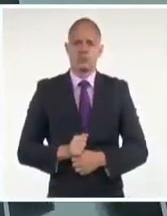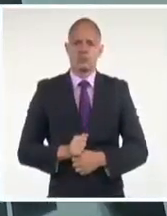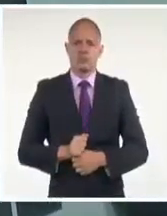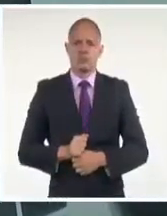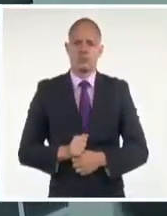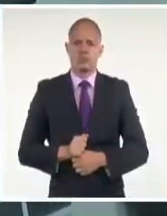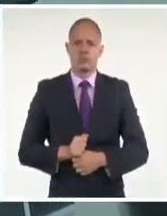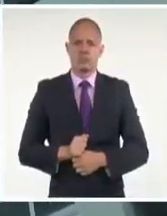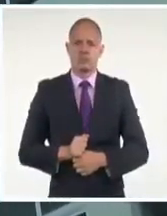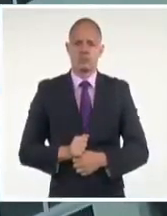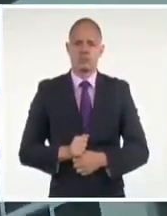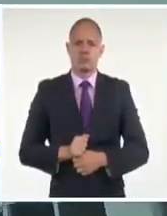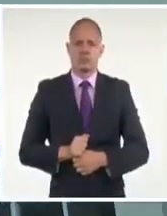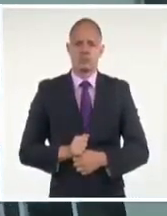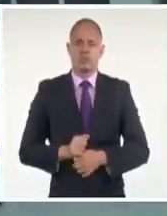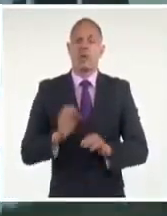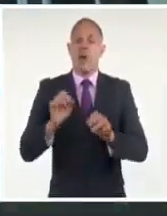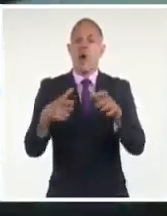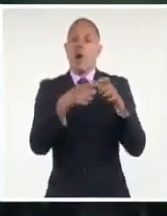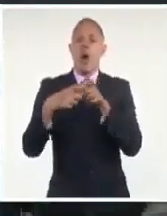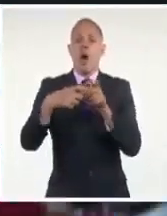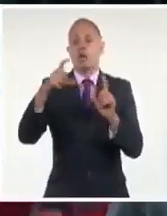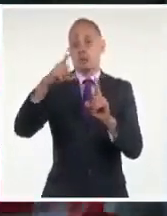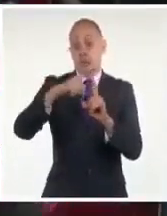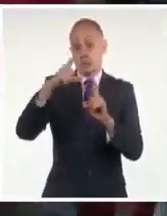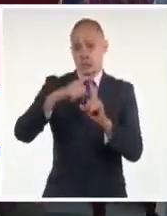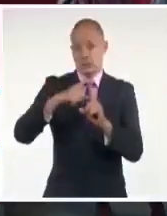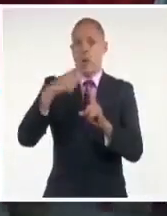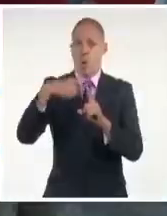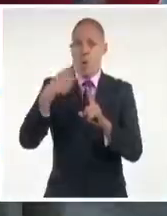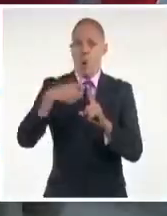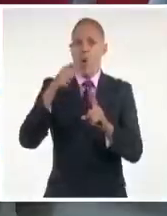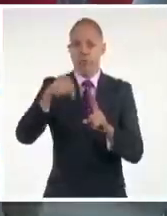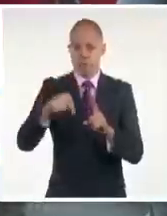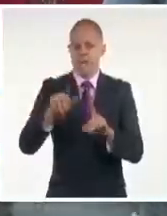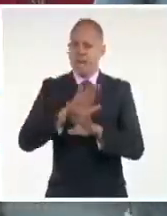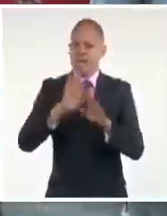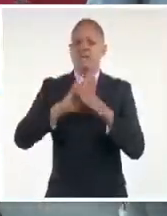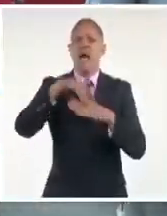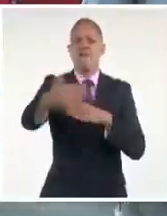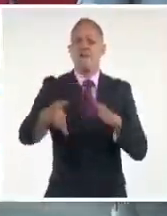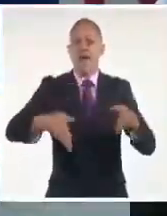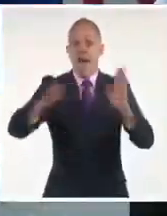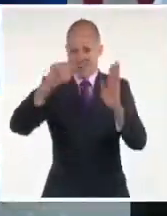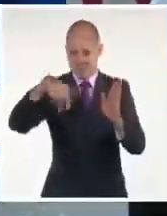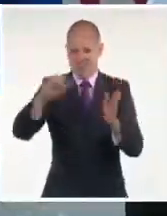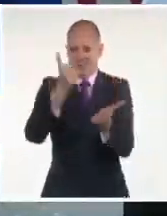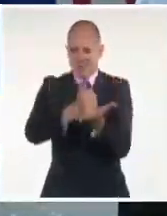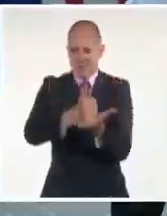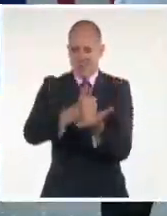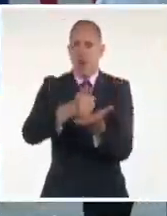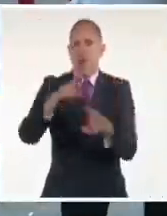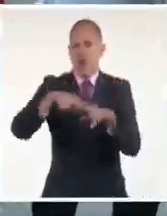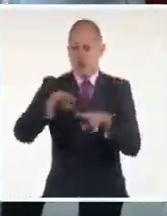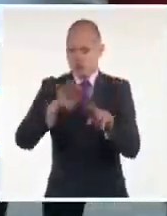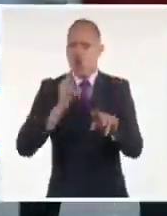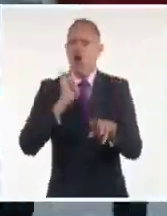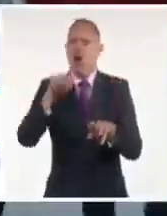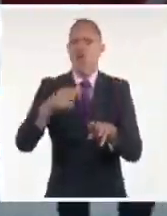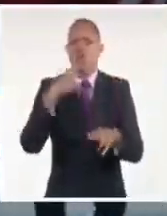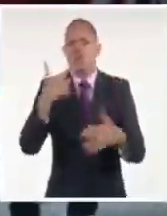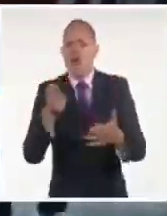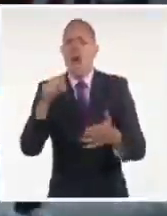Trabajadores de la CTC y de otros centros laborales aledaños se dieron cita frente a la sede de la Central Obrera en acto